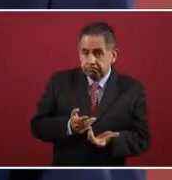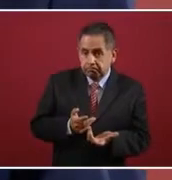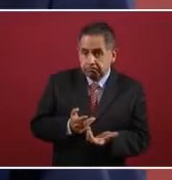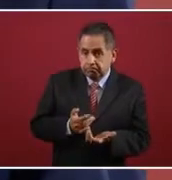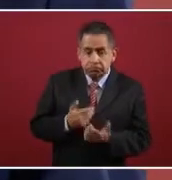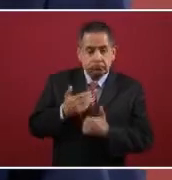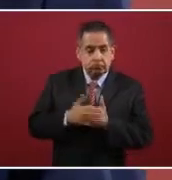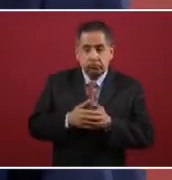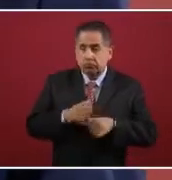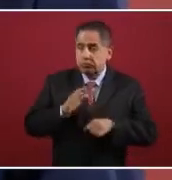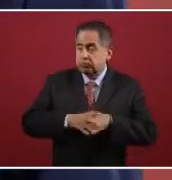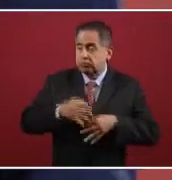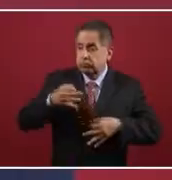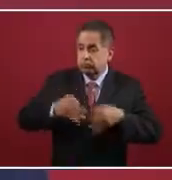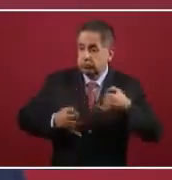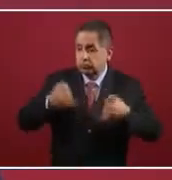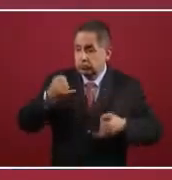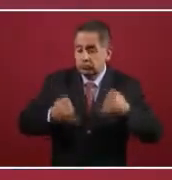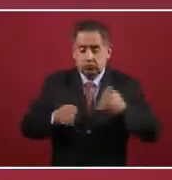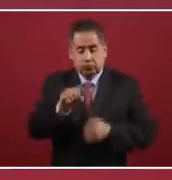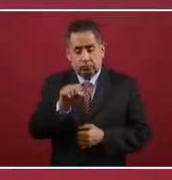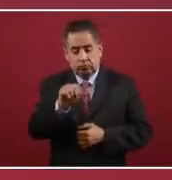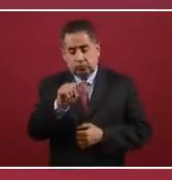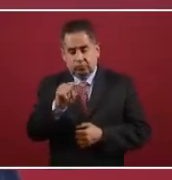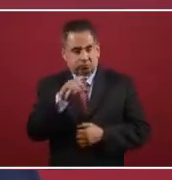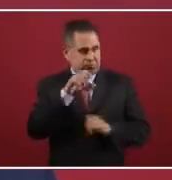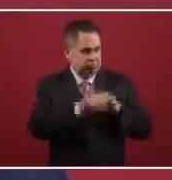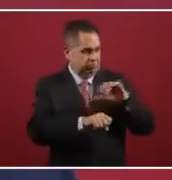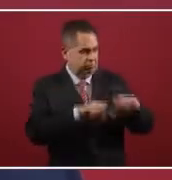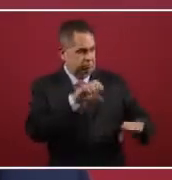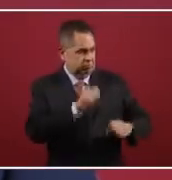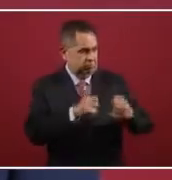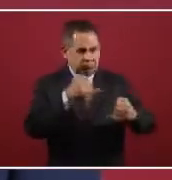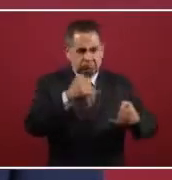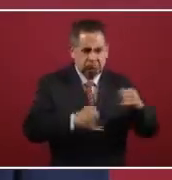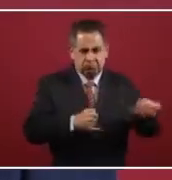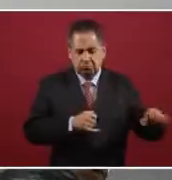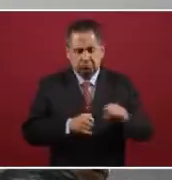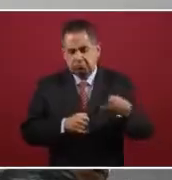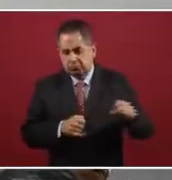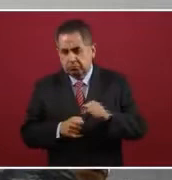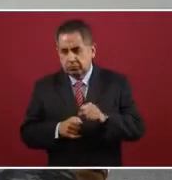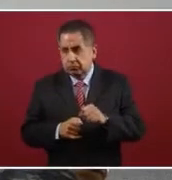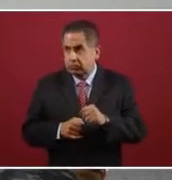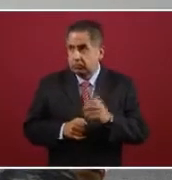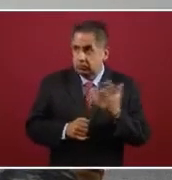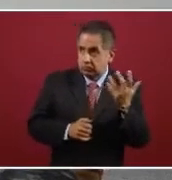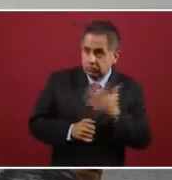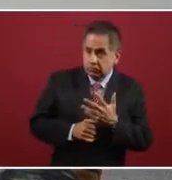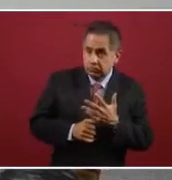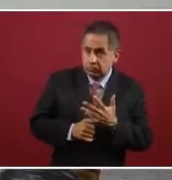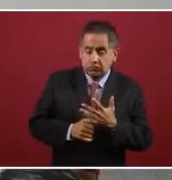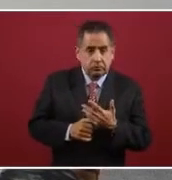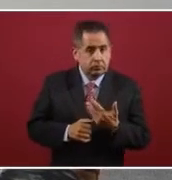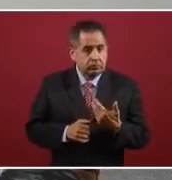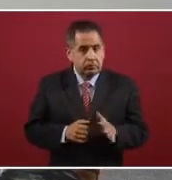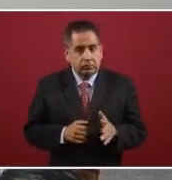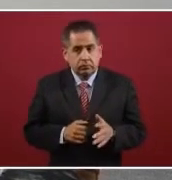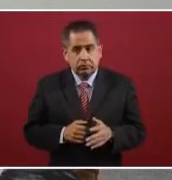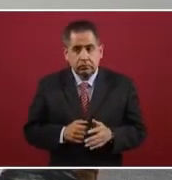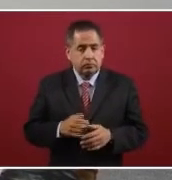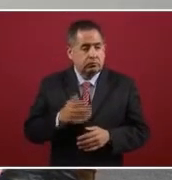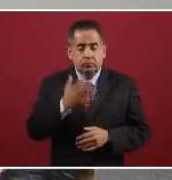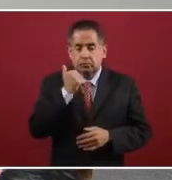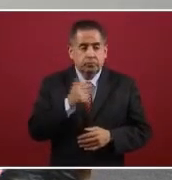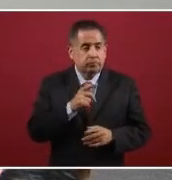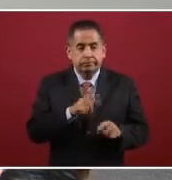juicios sumarios del SAT a el juez sin derecho a